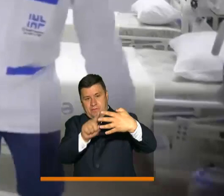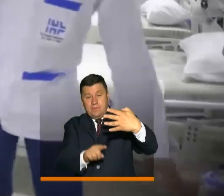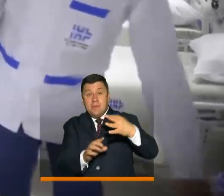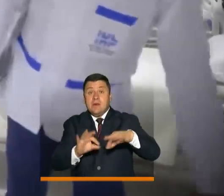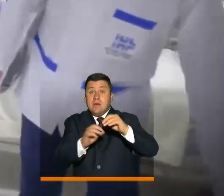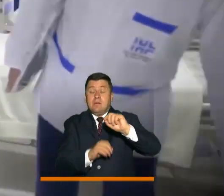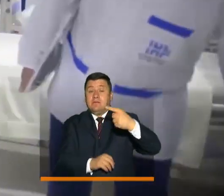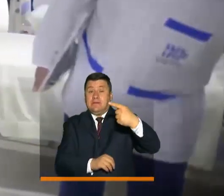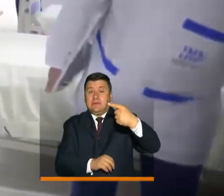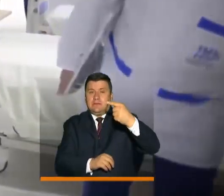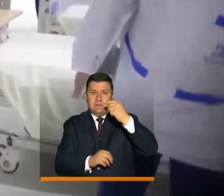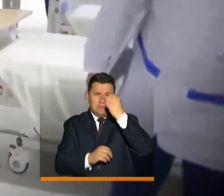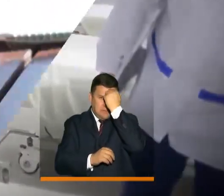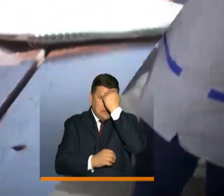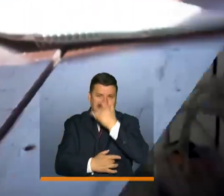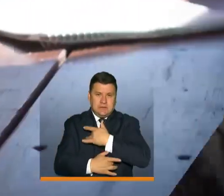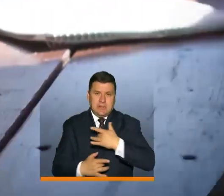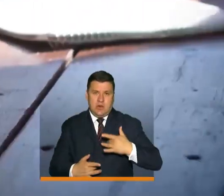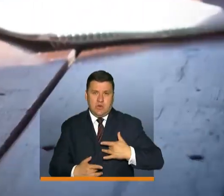como el eje transversal.